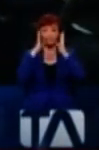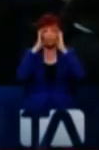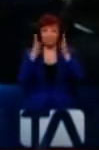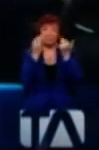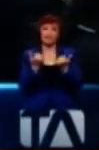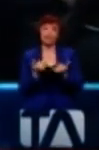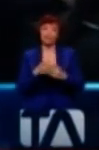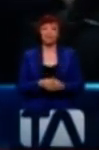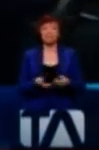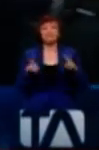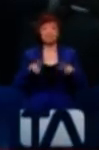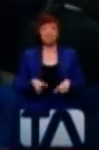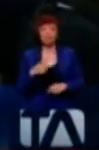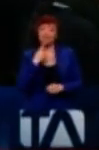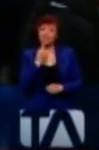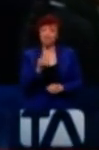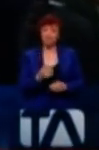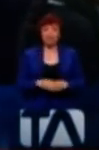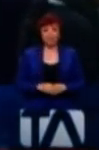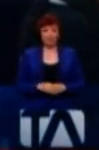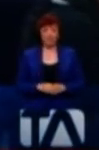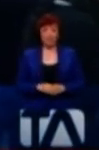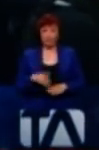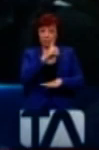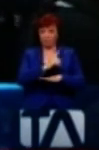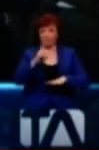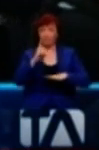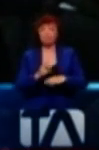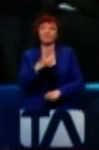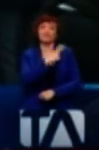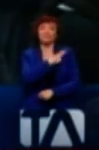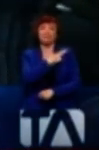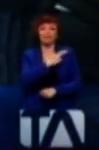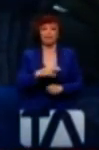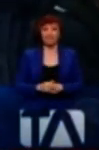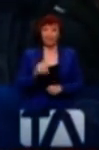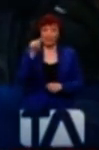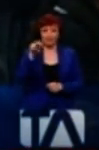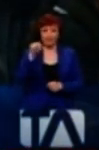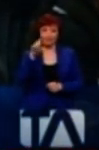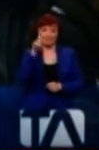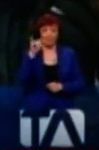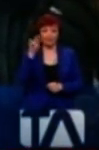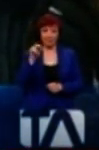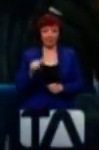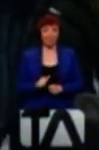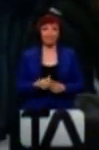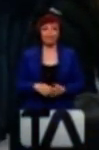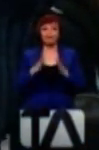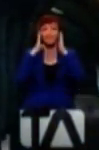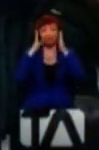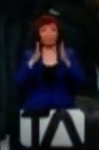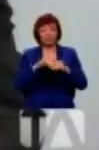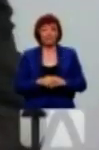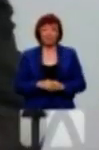continuación y también lo que hizo referencia el rector de la Universidad Andina Simón Bolívar, Jaime Breil. Escuchemos.